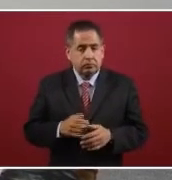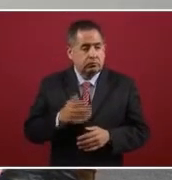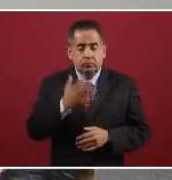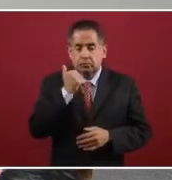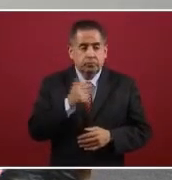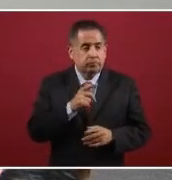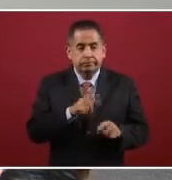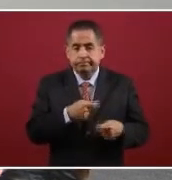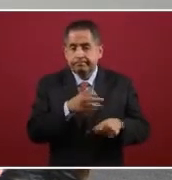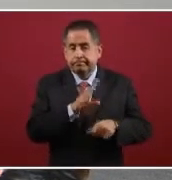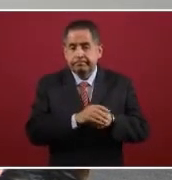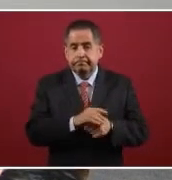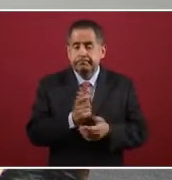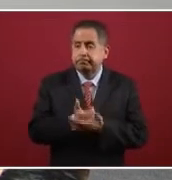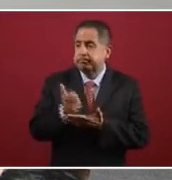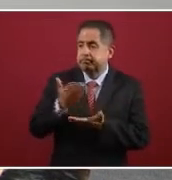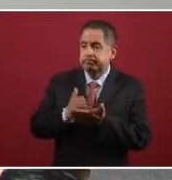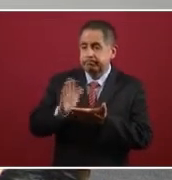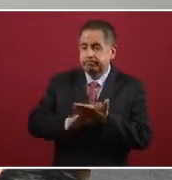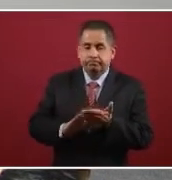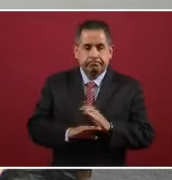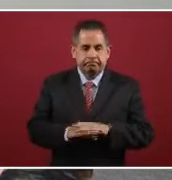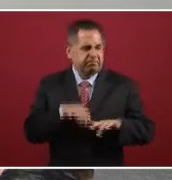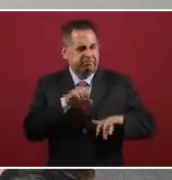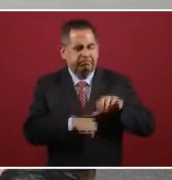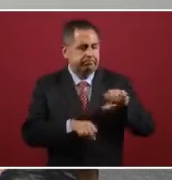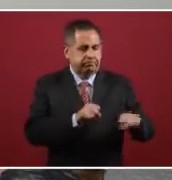fianza. No es así,